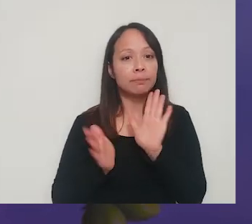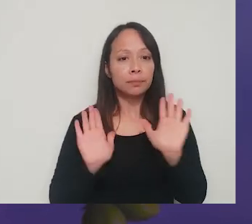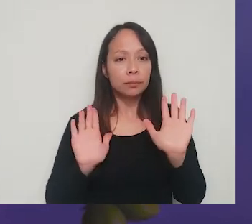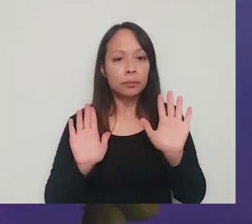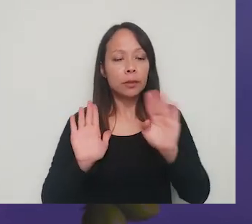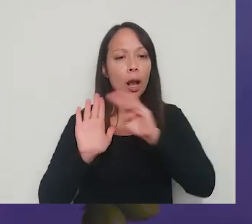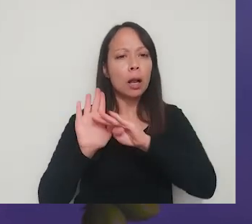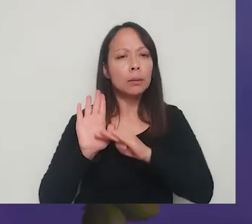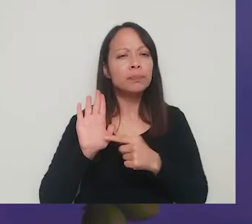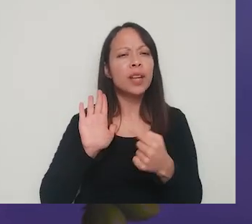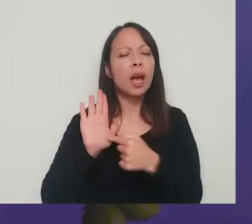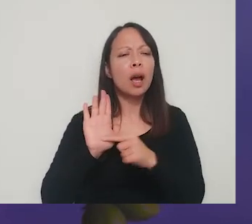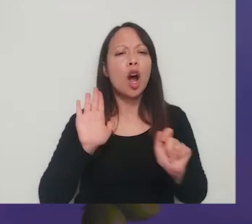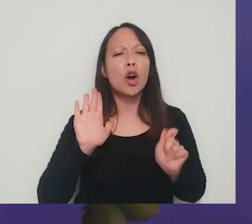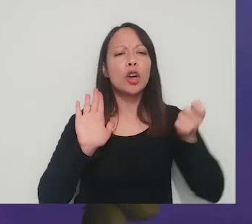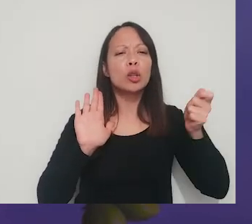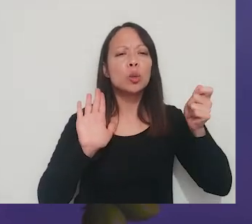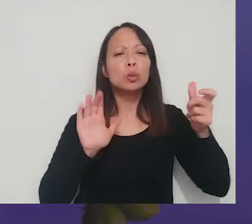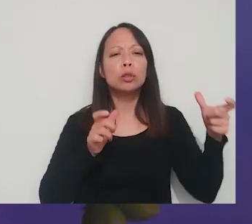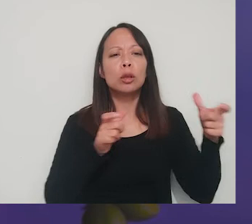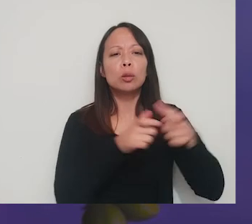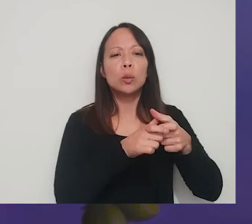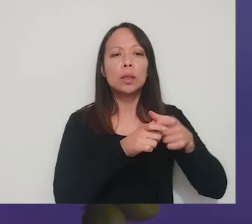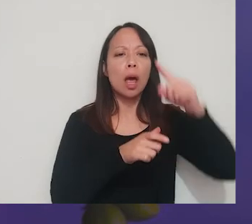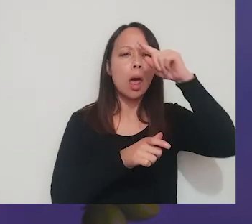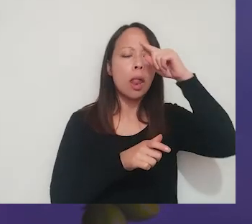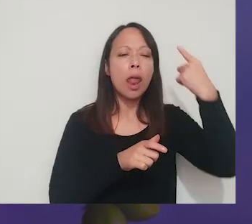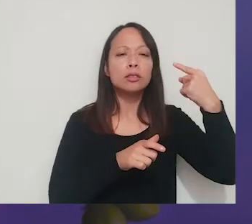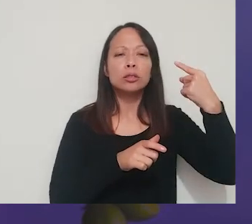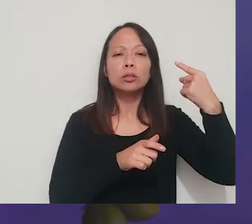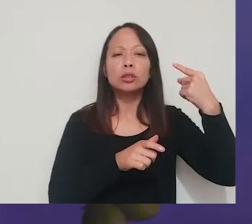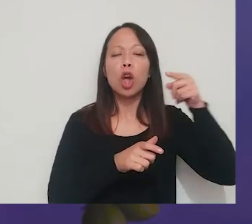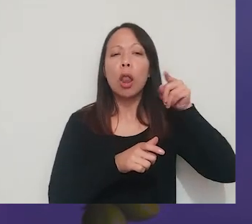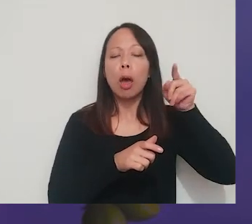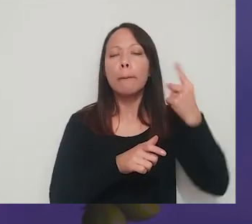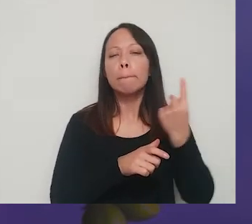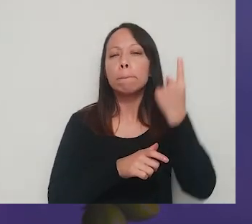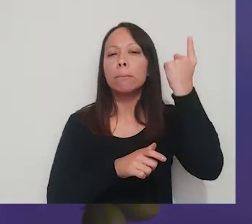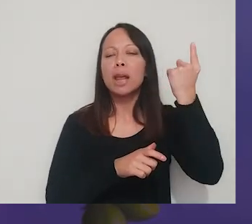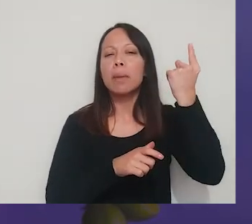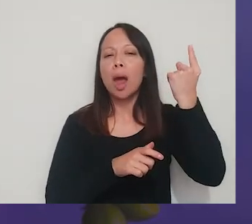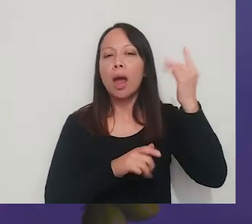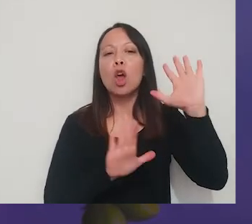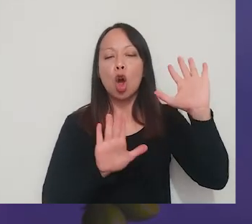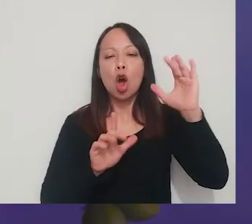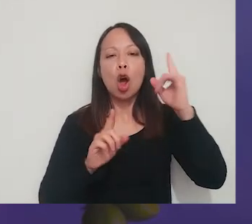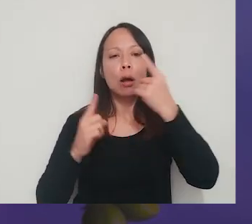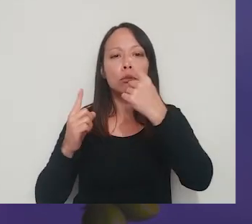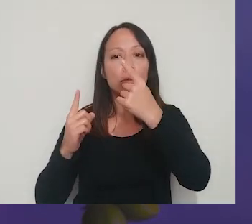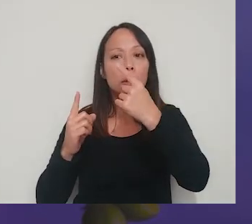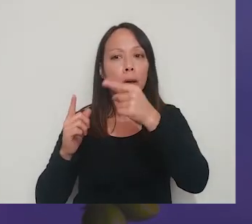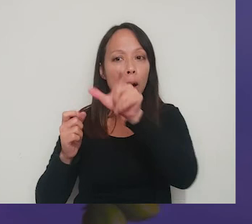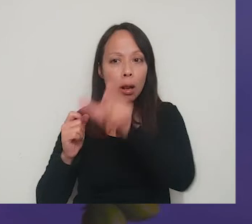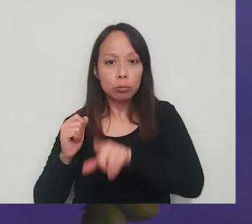apartar expresamente de lo decidido por la Corte Suprema de Justicia de la Nación por varios motivos. Primero, porque la plataforma fáctica de los casos